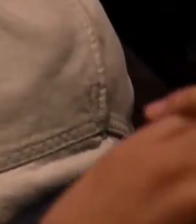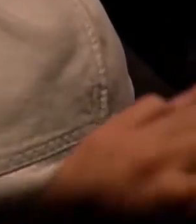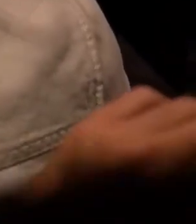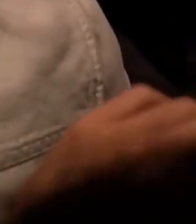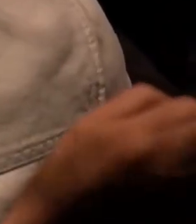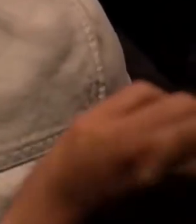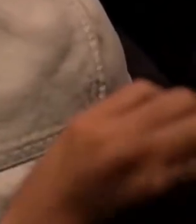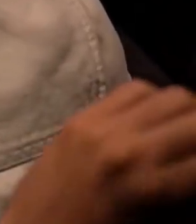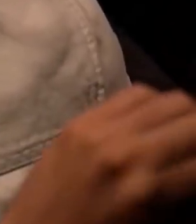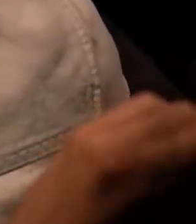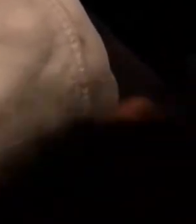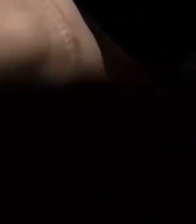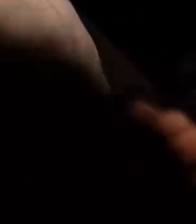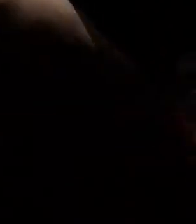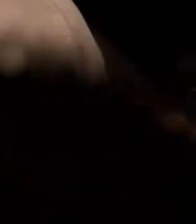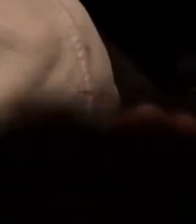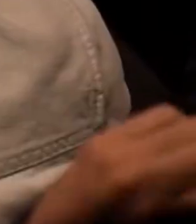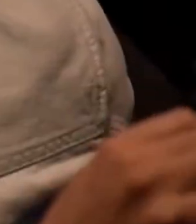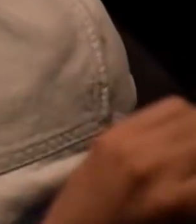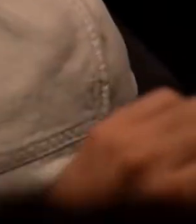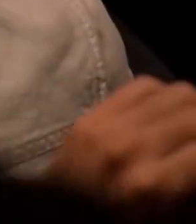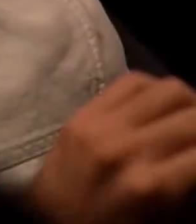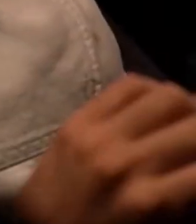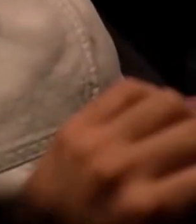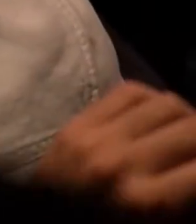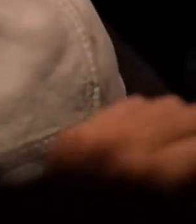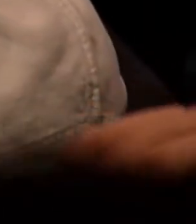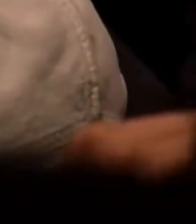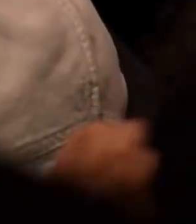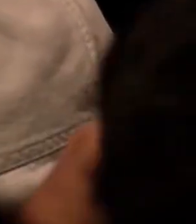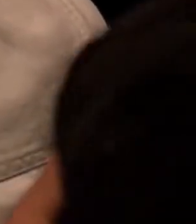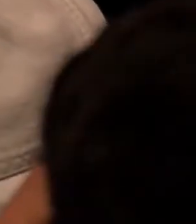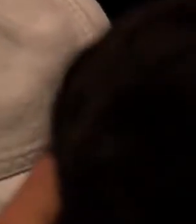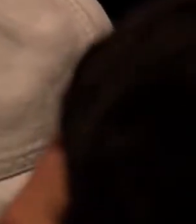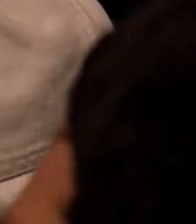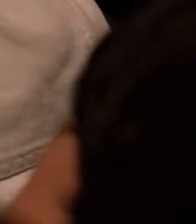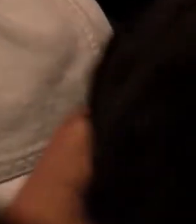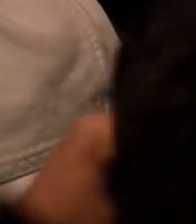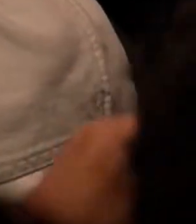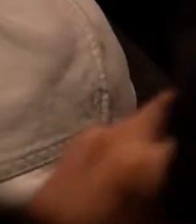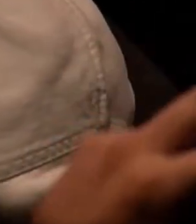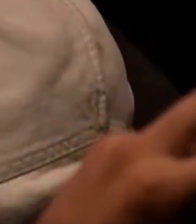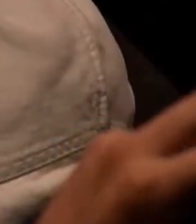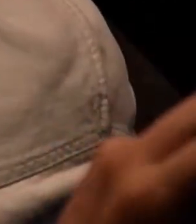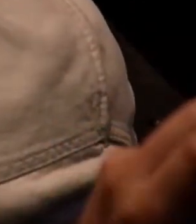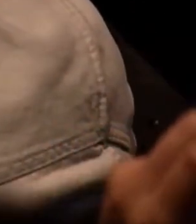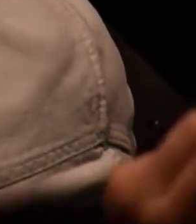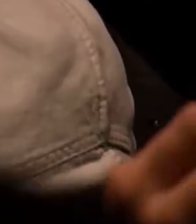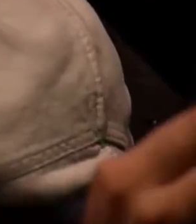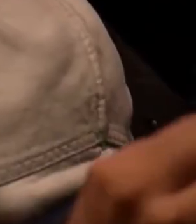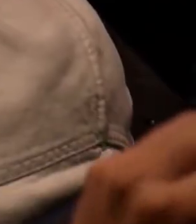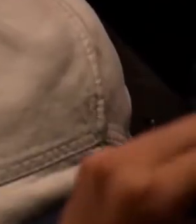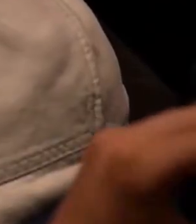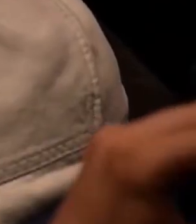un agente general? ¿Crees que la tendencia es hacia allá o realmente, o desde el lado de Google, cómo lo ven? Si piensan trabajar en construir